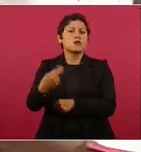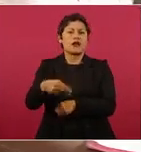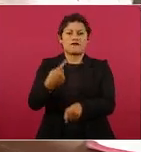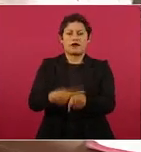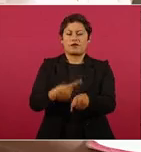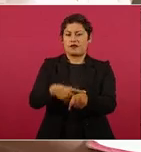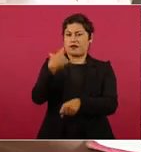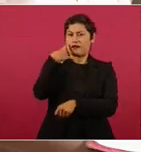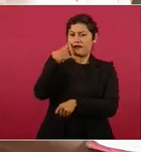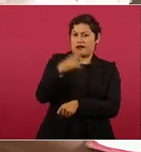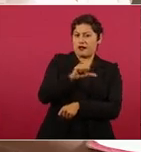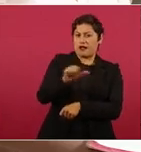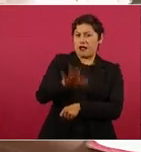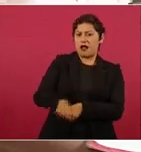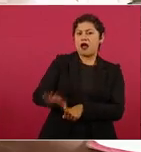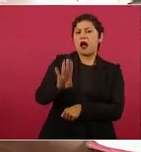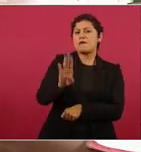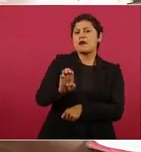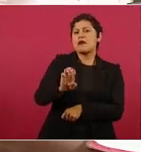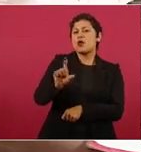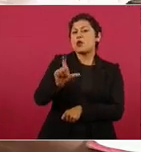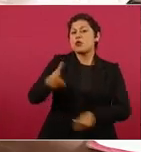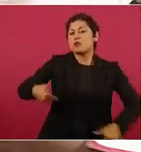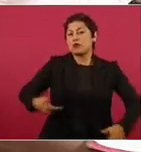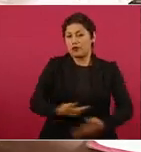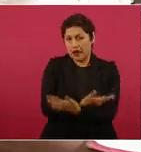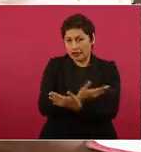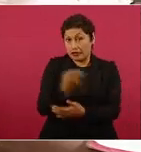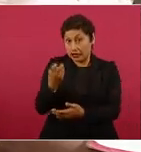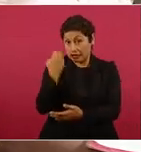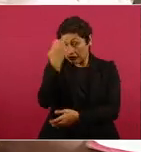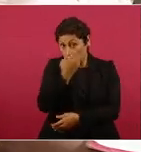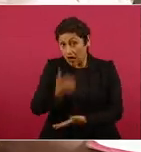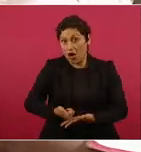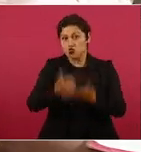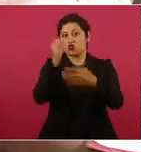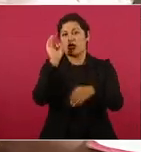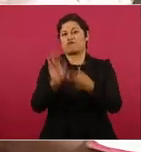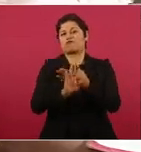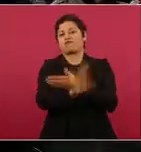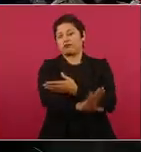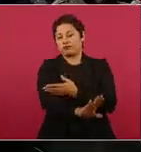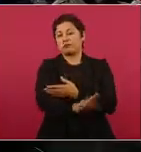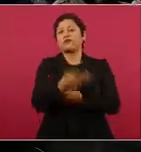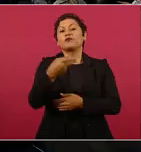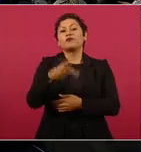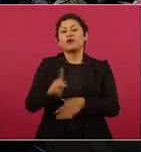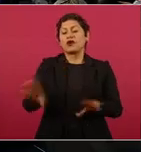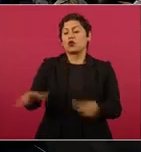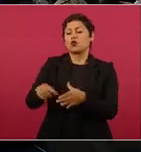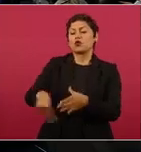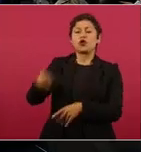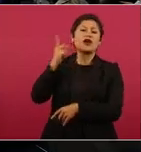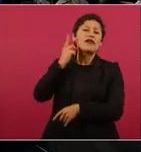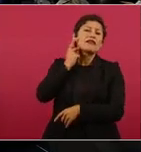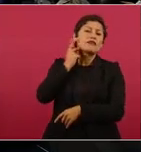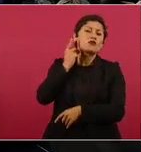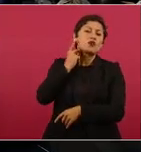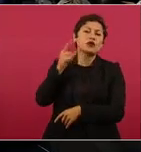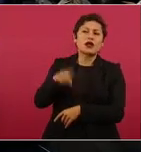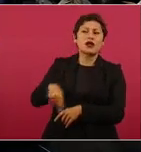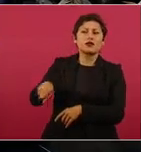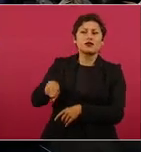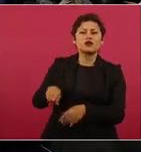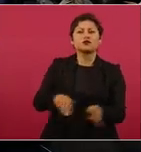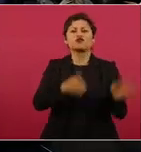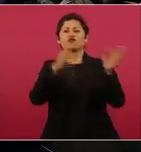niños o en bebés recién nacidos. De acuerdo a los diputados, esta demora es porque se debe